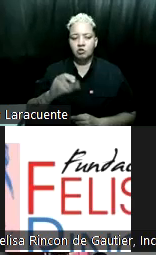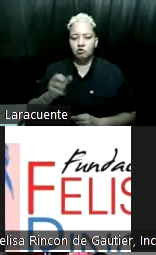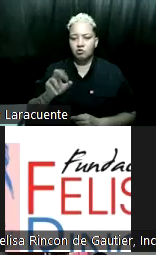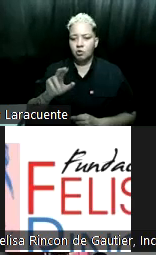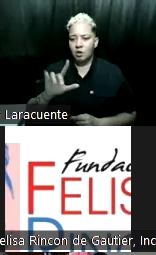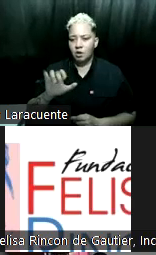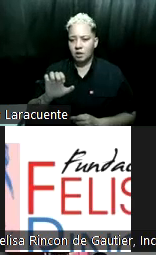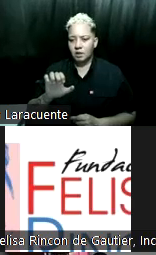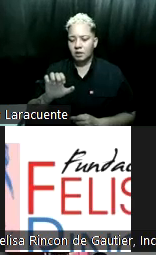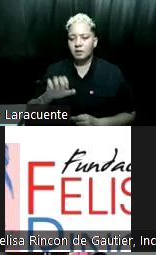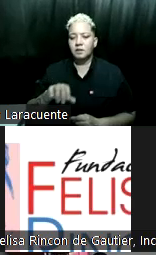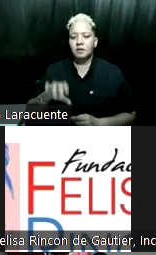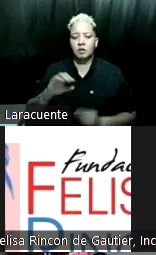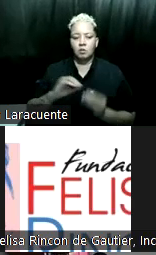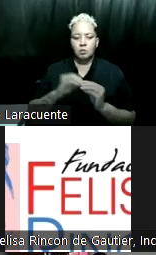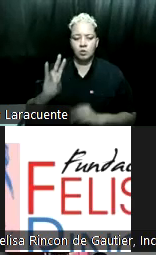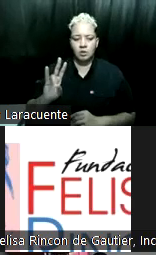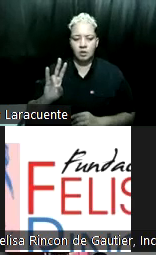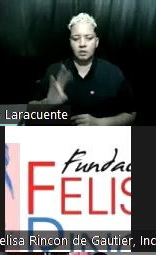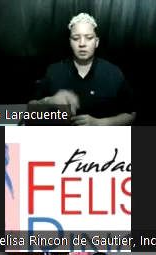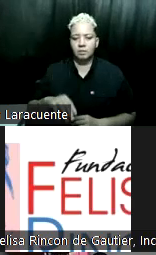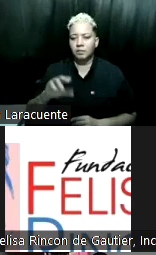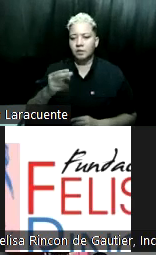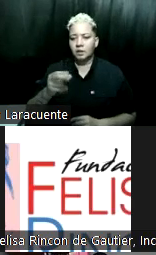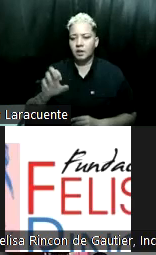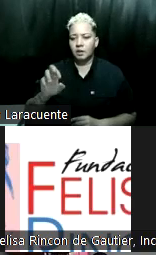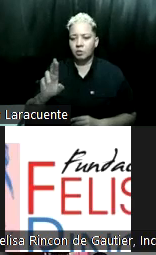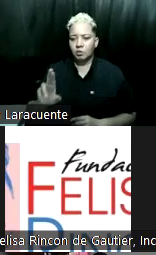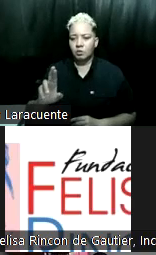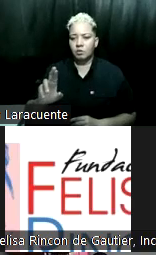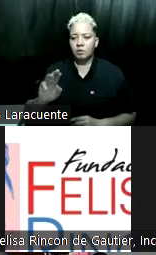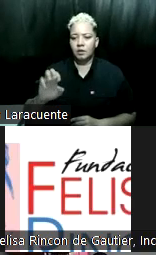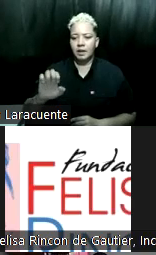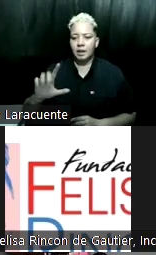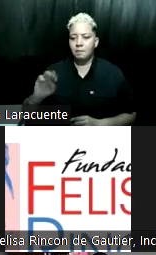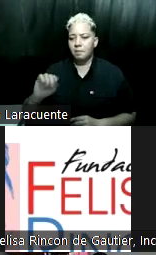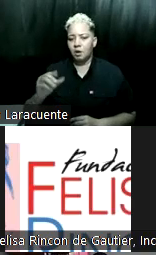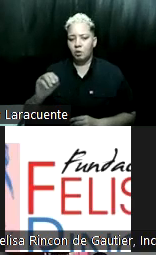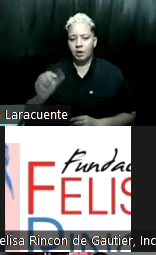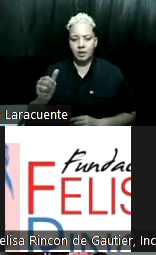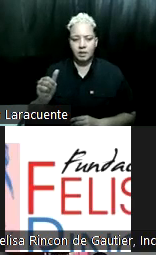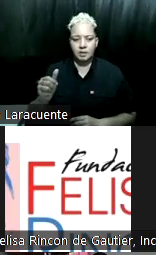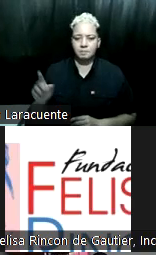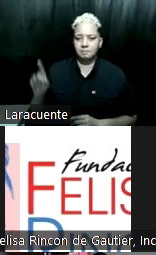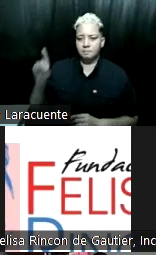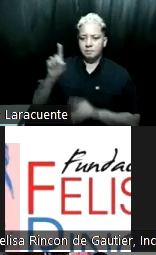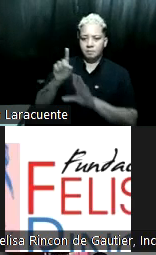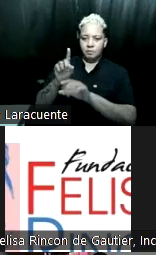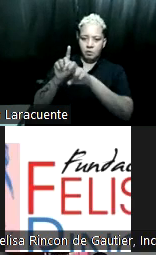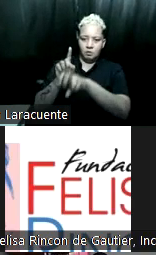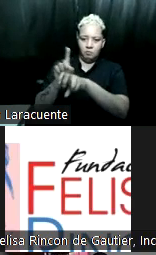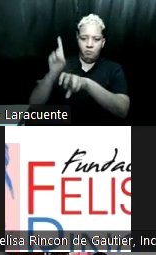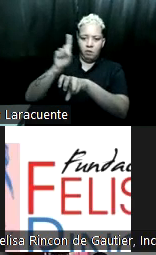el número 7, Héctor el Mago Blondet, el número 10, arriba,